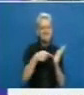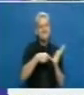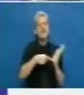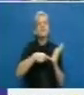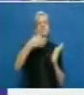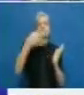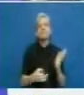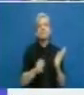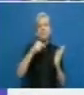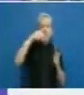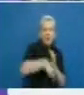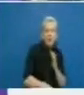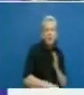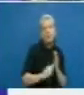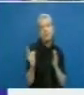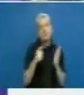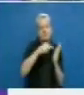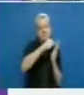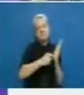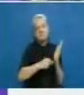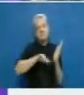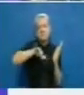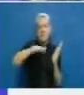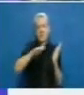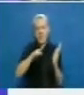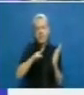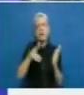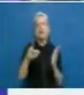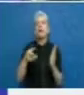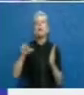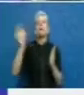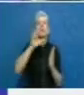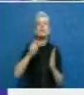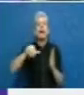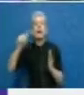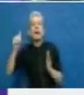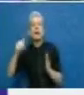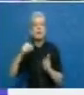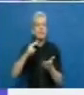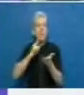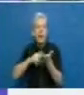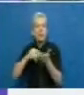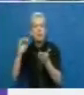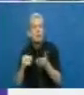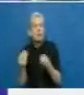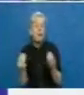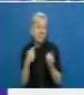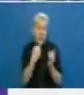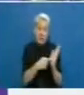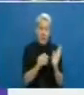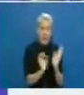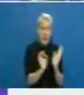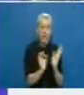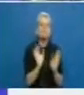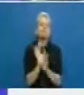amplio, no ahondaba específicamente en beneficios fiscales para tales o cuales provincias, sino que hablaba de una reparación hacia el